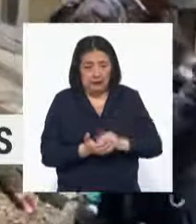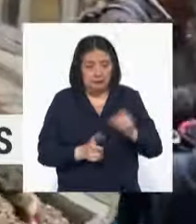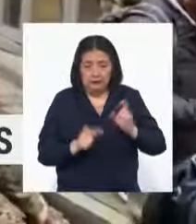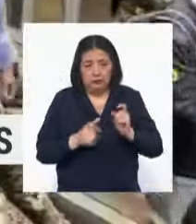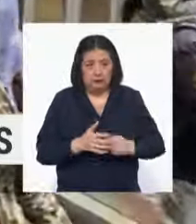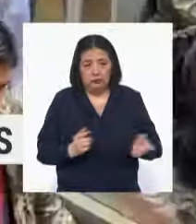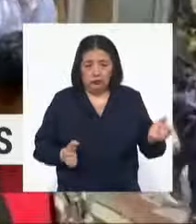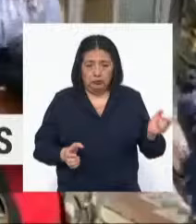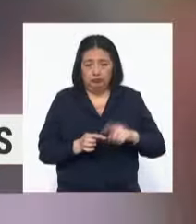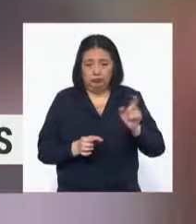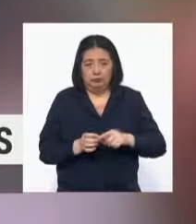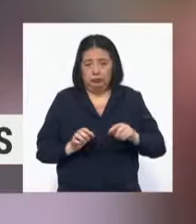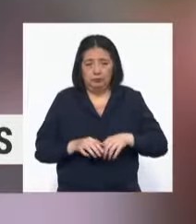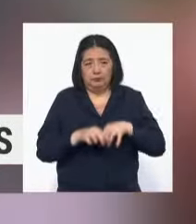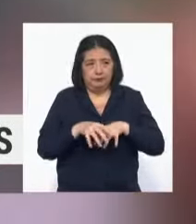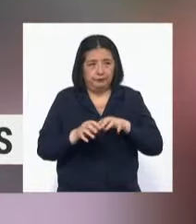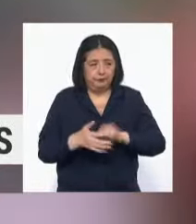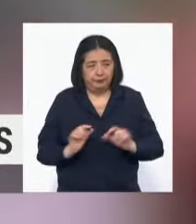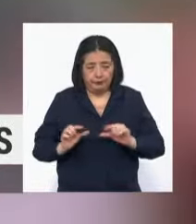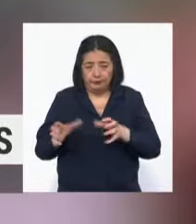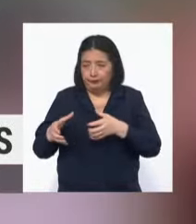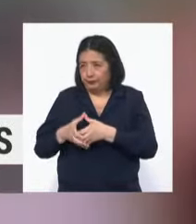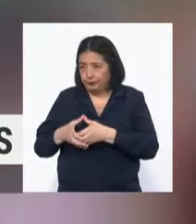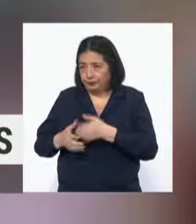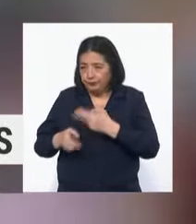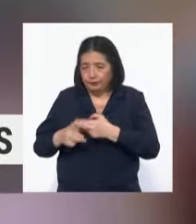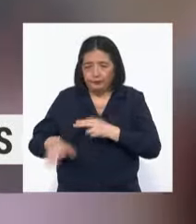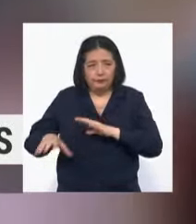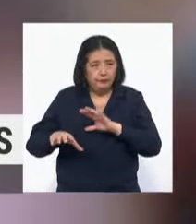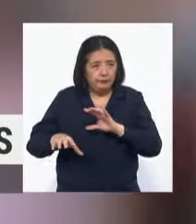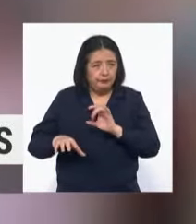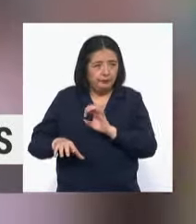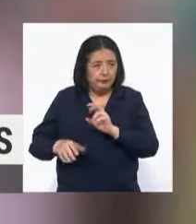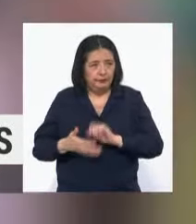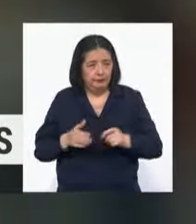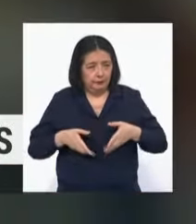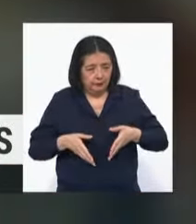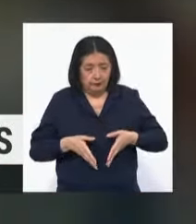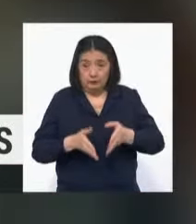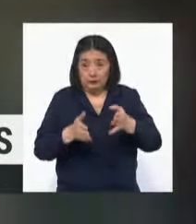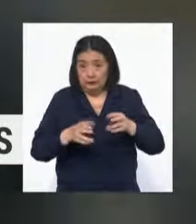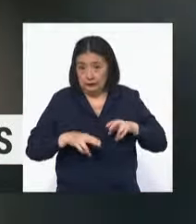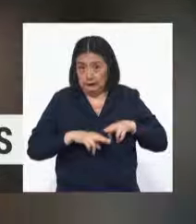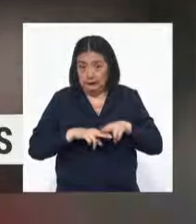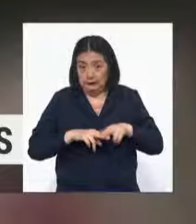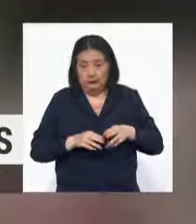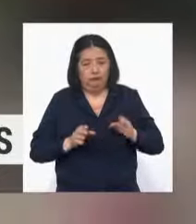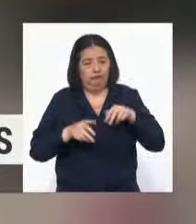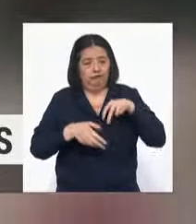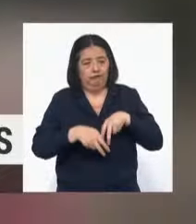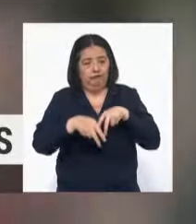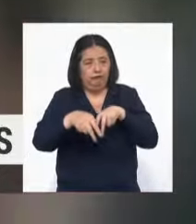sumaron a las protestas. Un grupo en el sector de Corihuairachina incluso bloqueó las vías del